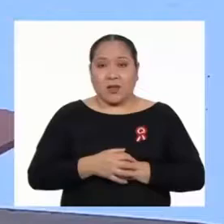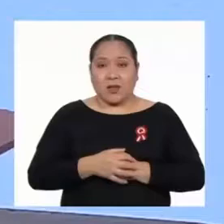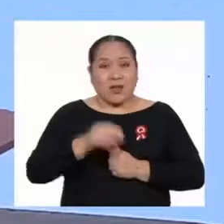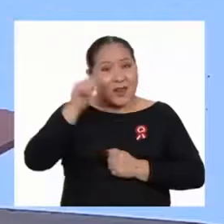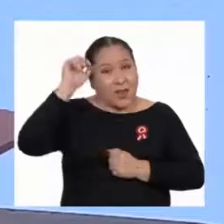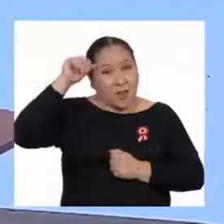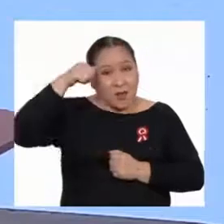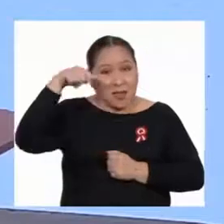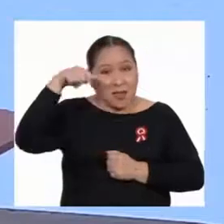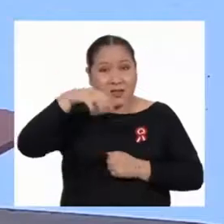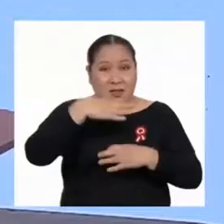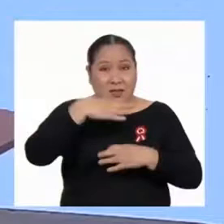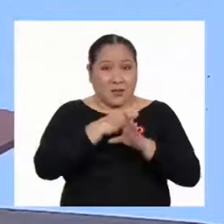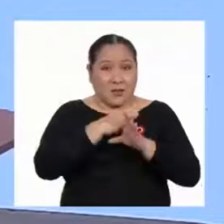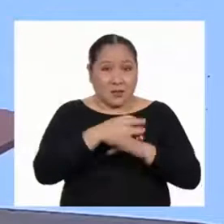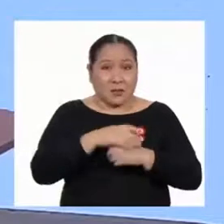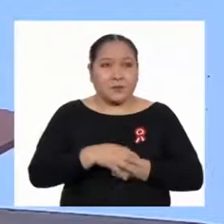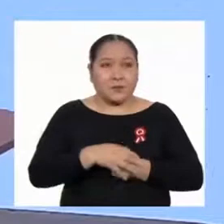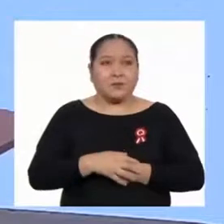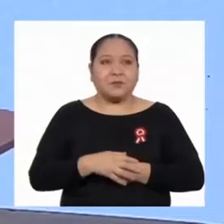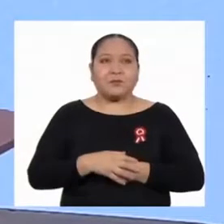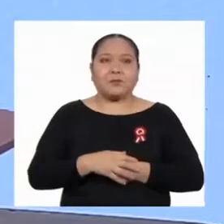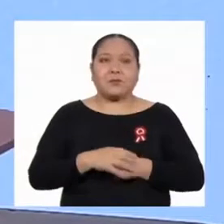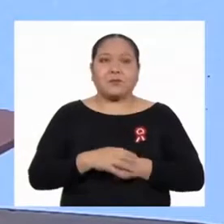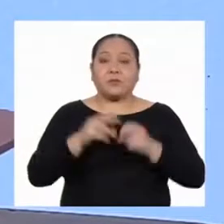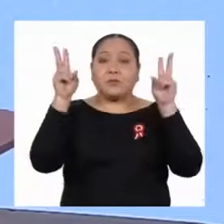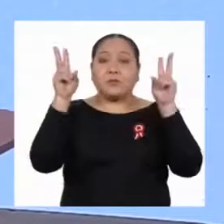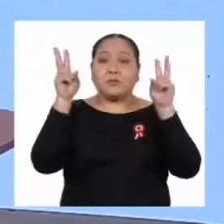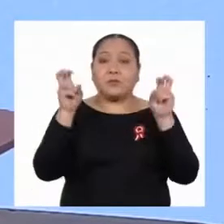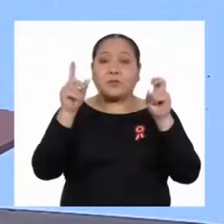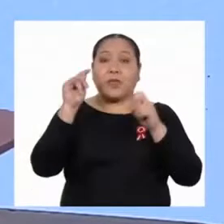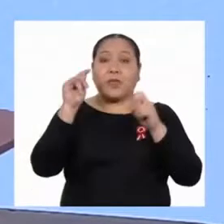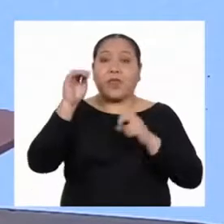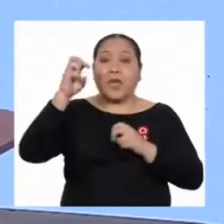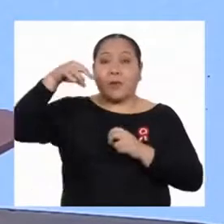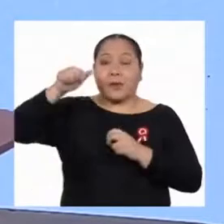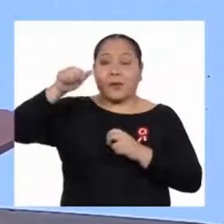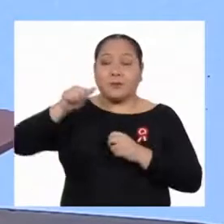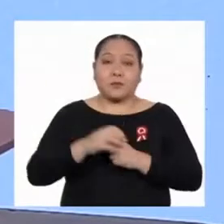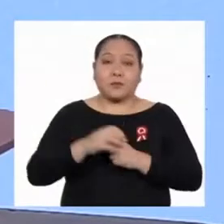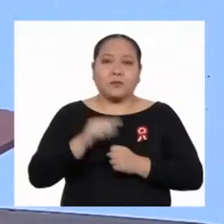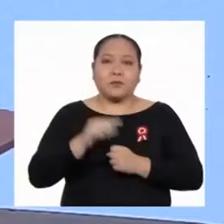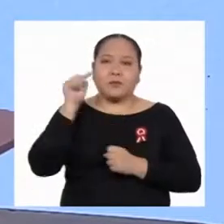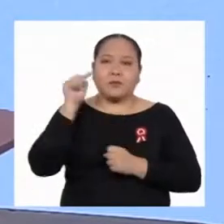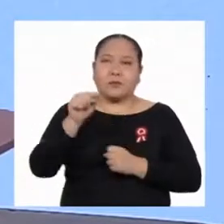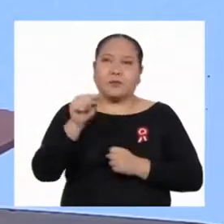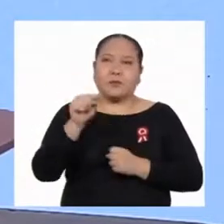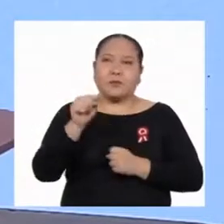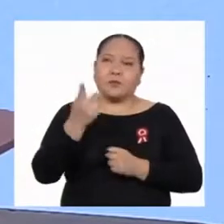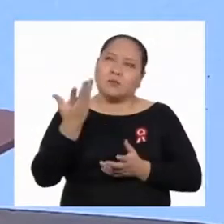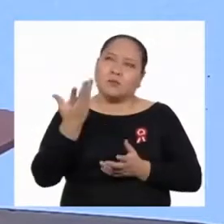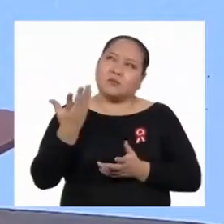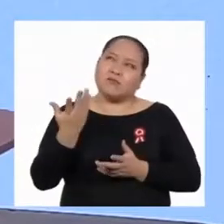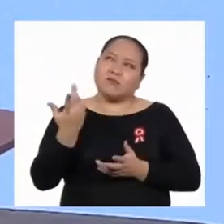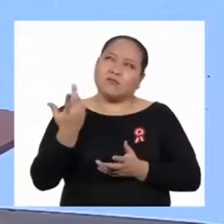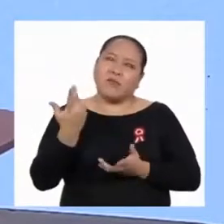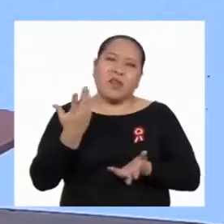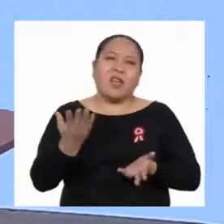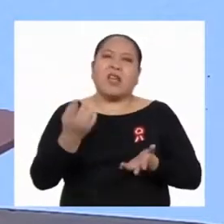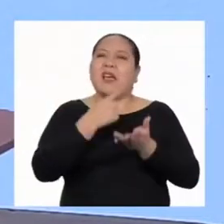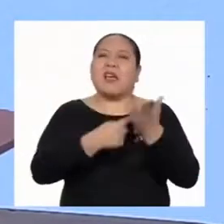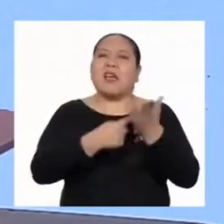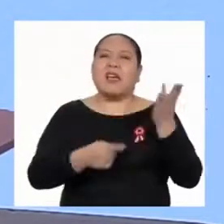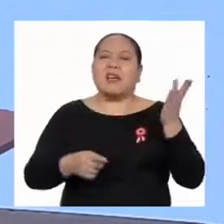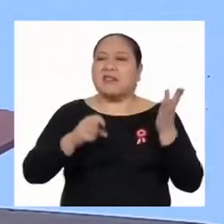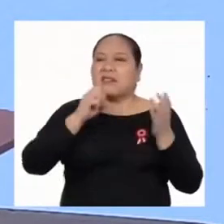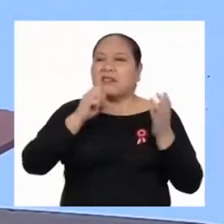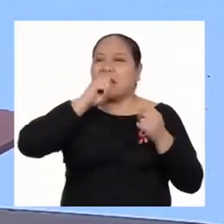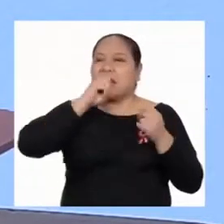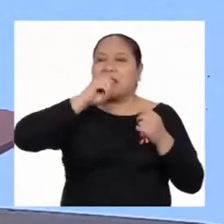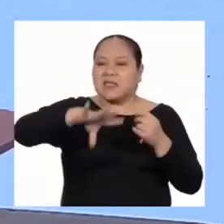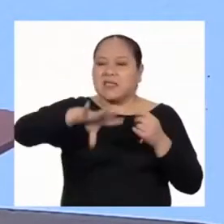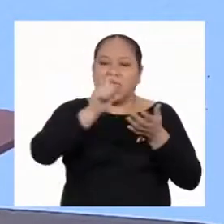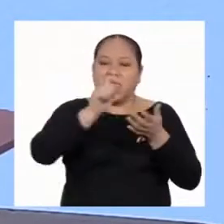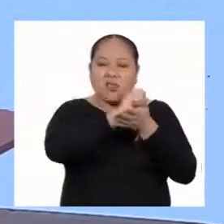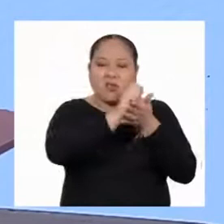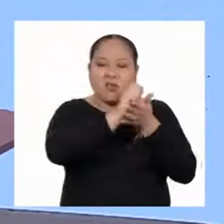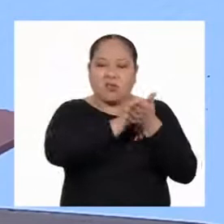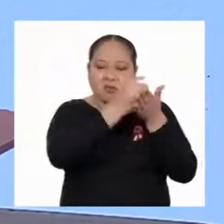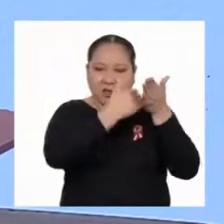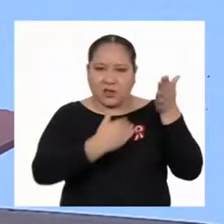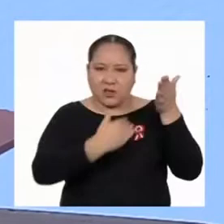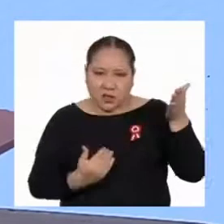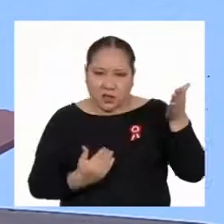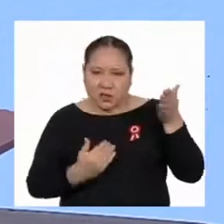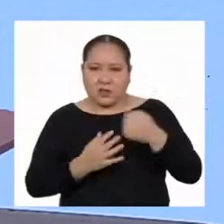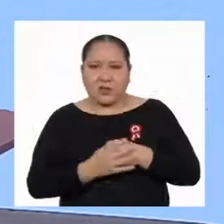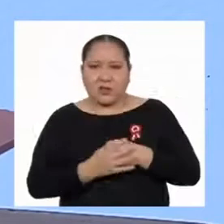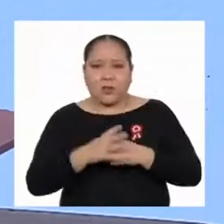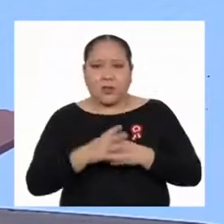herramientas? El tema creo que es el asunto sobre el cual trata el texto. Y